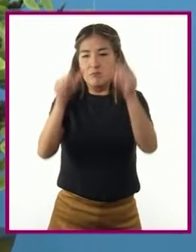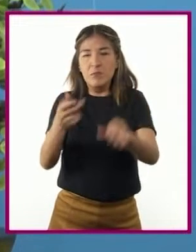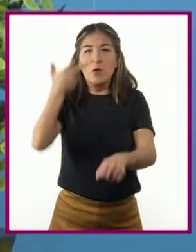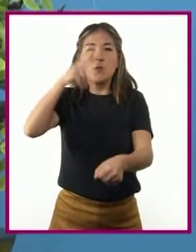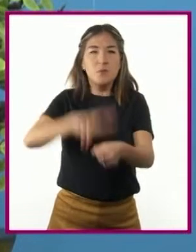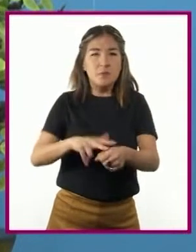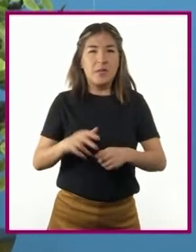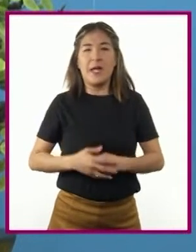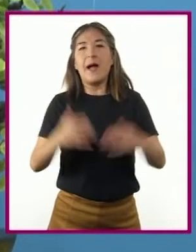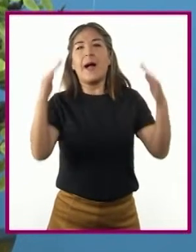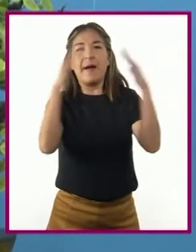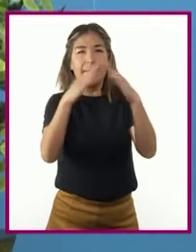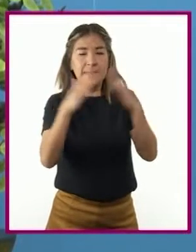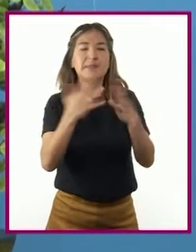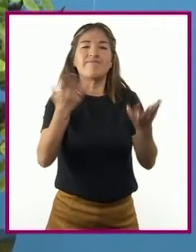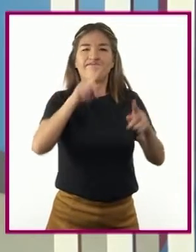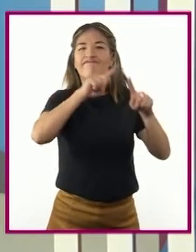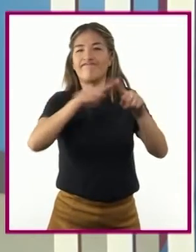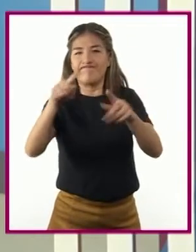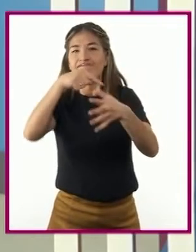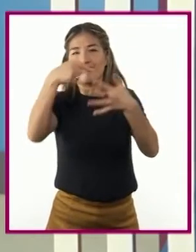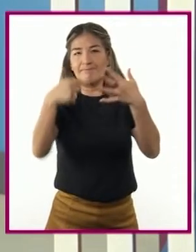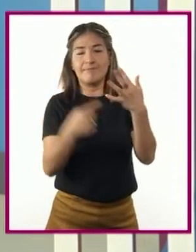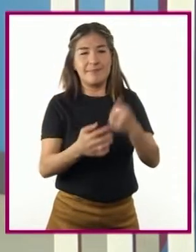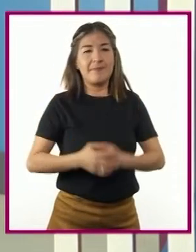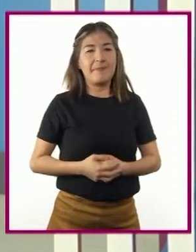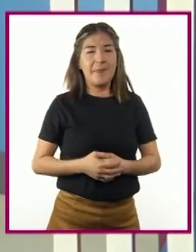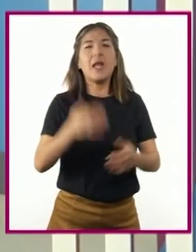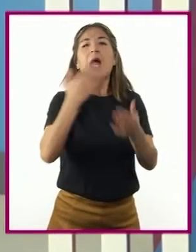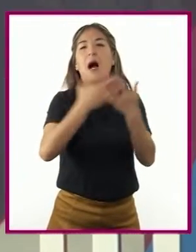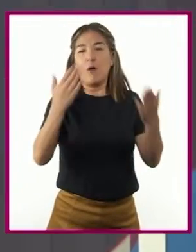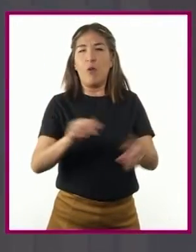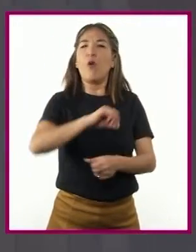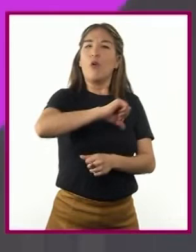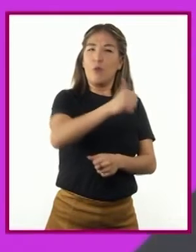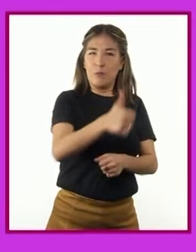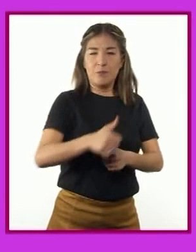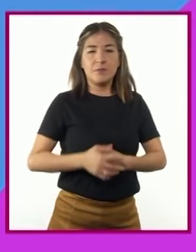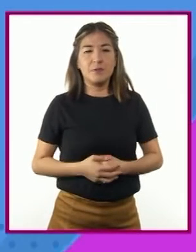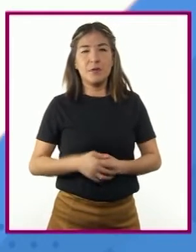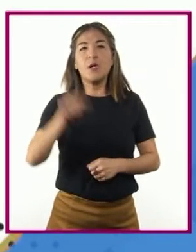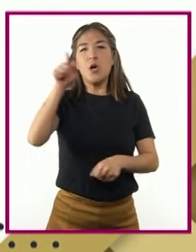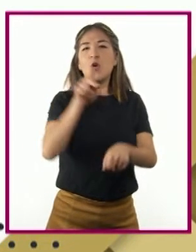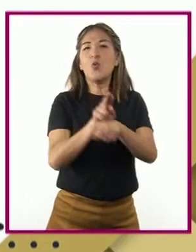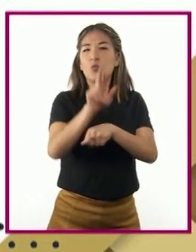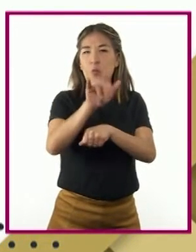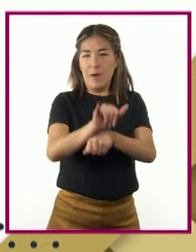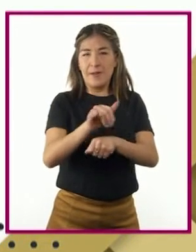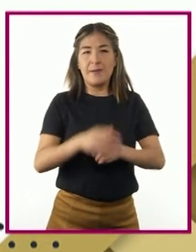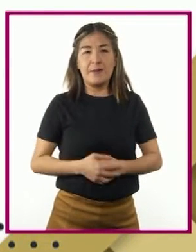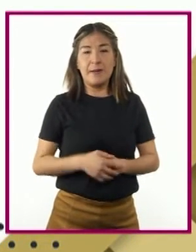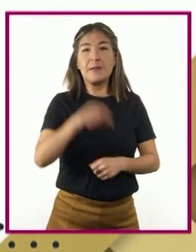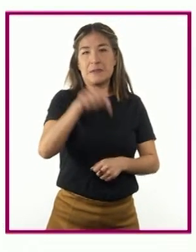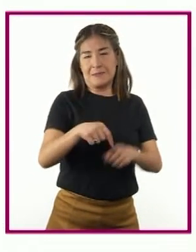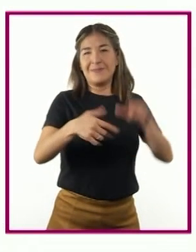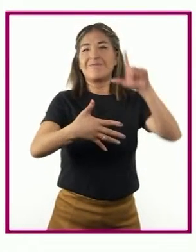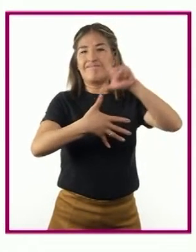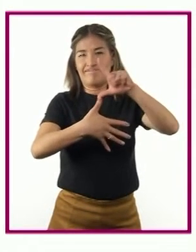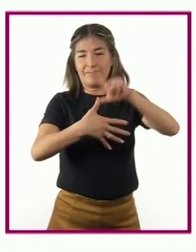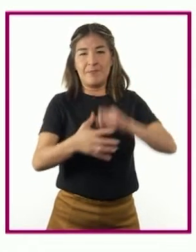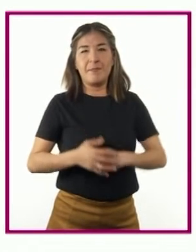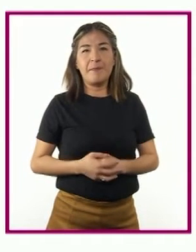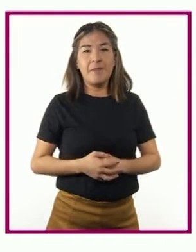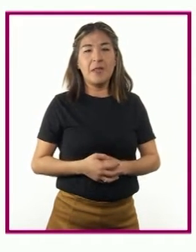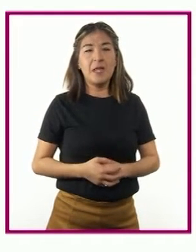o de vivienda, entre otros. Ahora veamos el caso de Uruguay, un país de América del Sur.